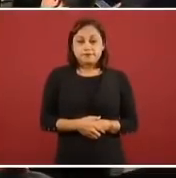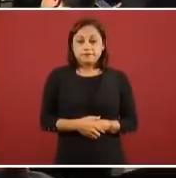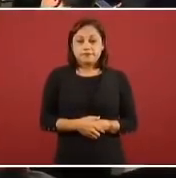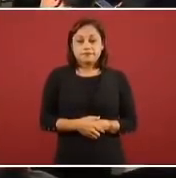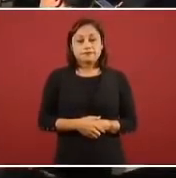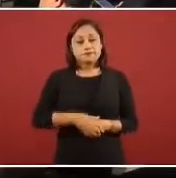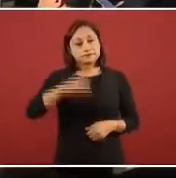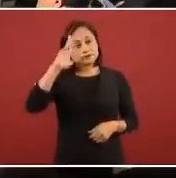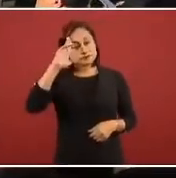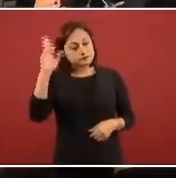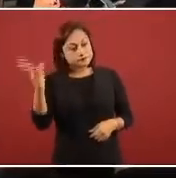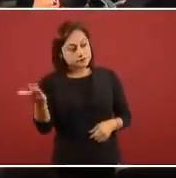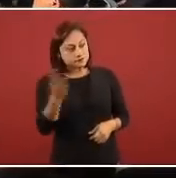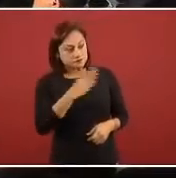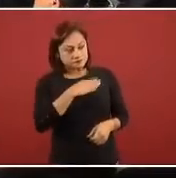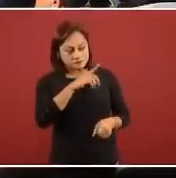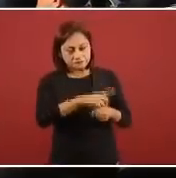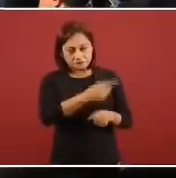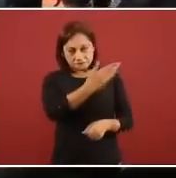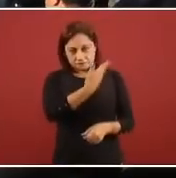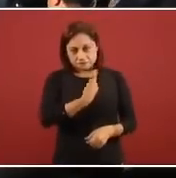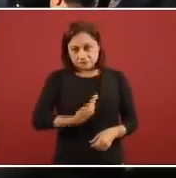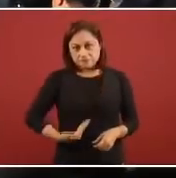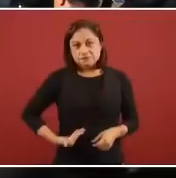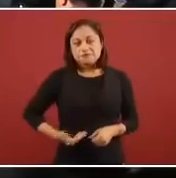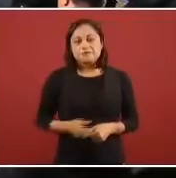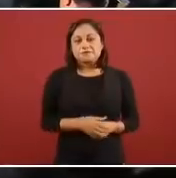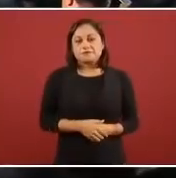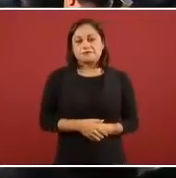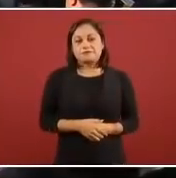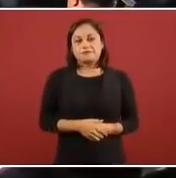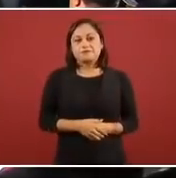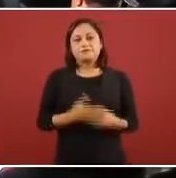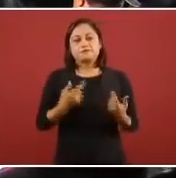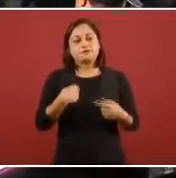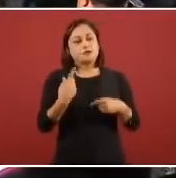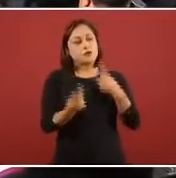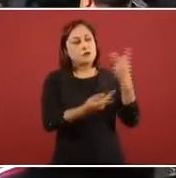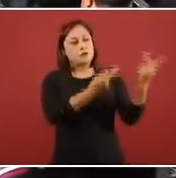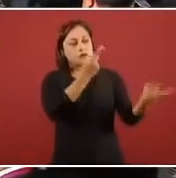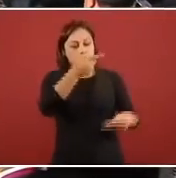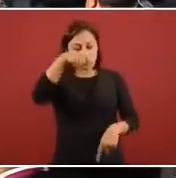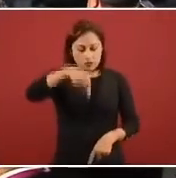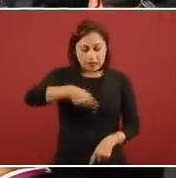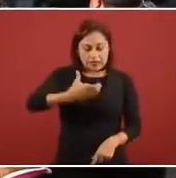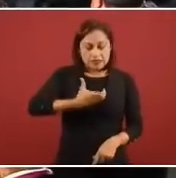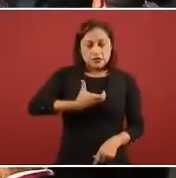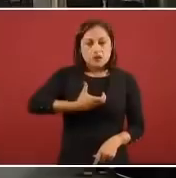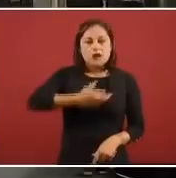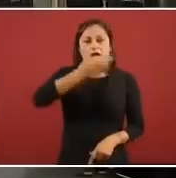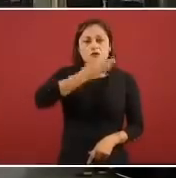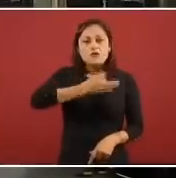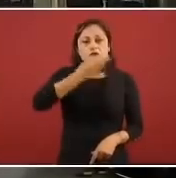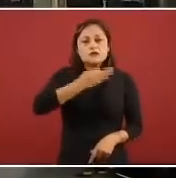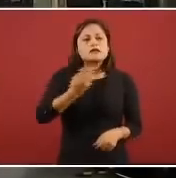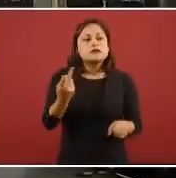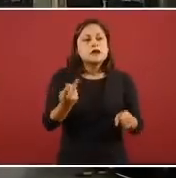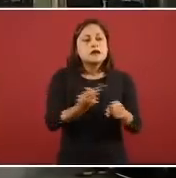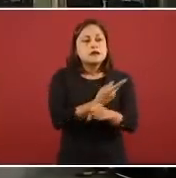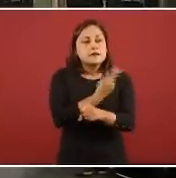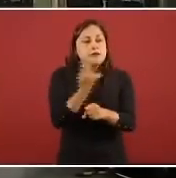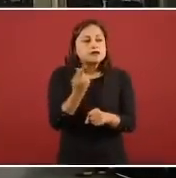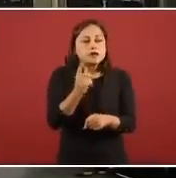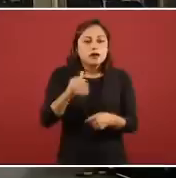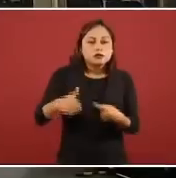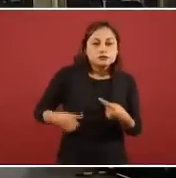Hola, presidente. Buen día. ¿Cuál es el saldo del festejo del Zócalo ayer en Ciudad de México? Si nos puede dar la cifra final y